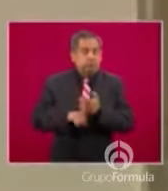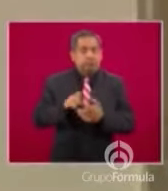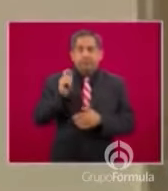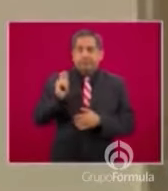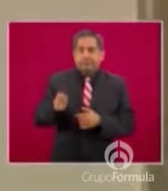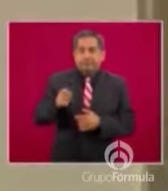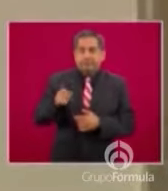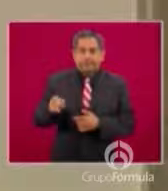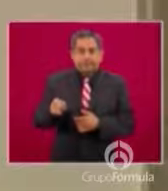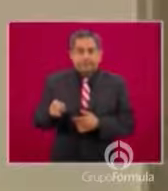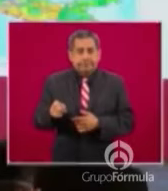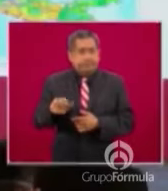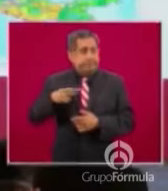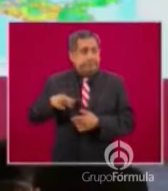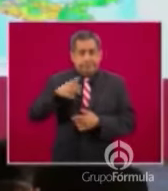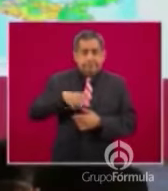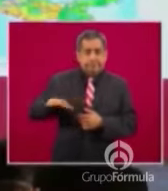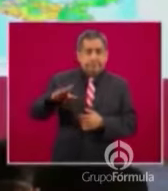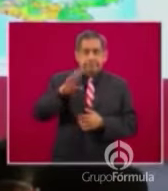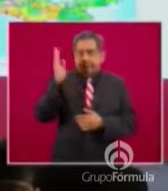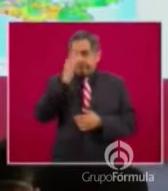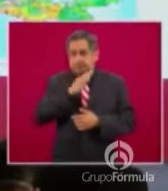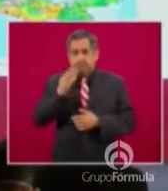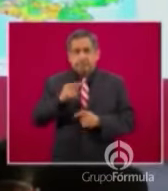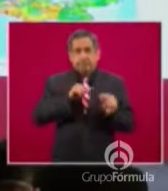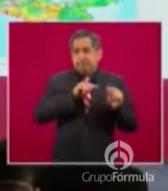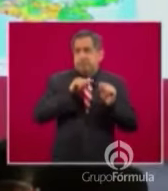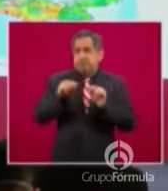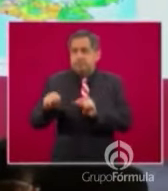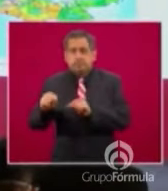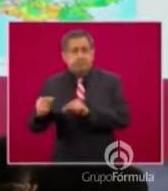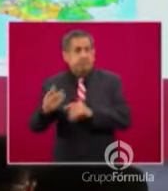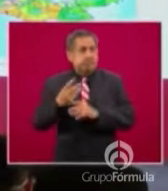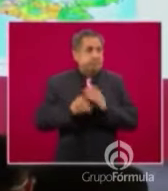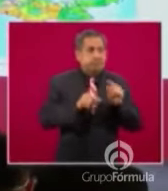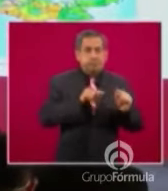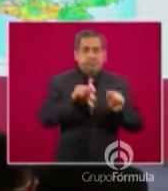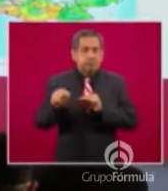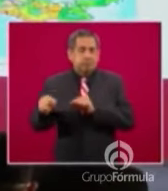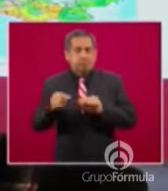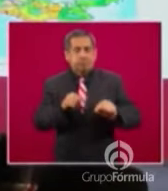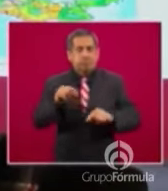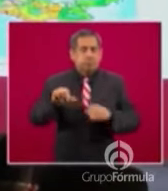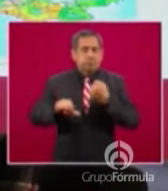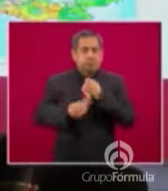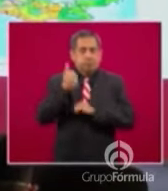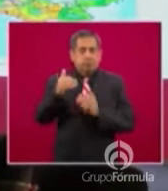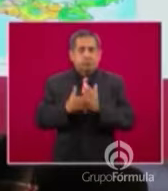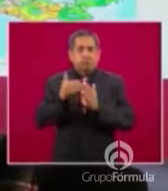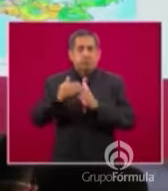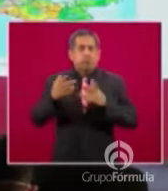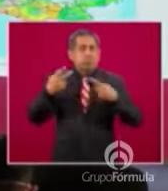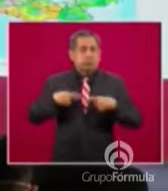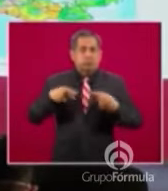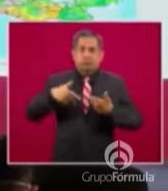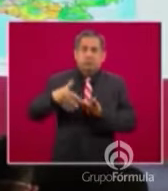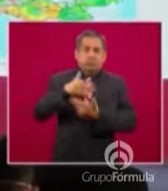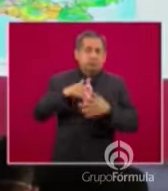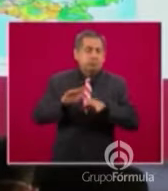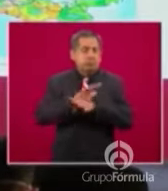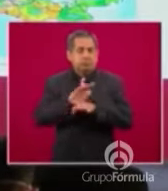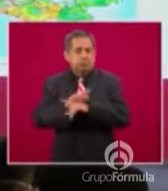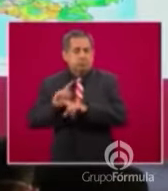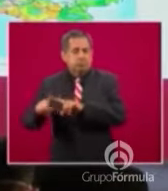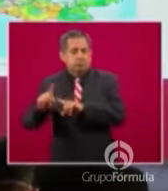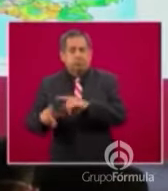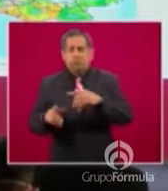el investigador en materia de arte tenga recursos. Ese es el tema. Pero lo que no podemos dejar a un lado